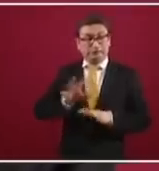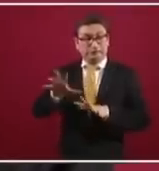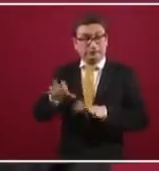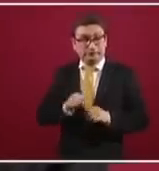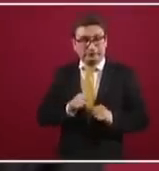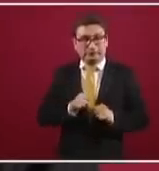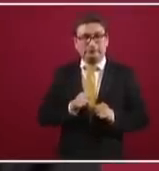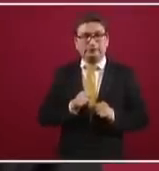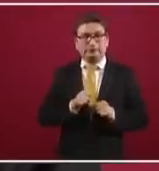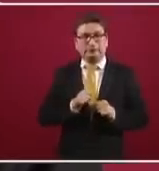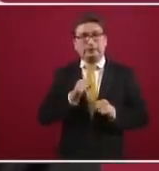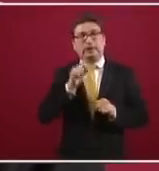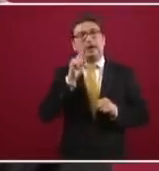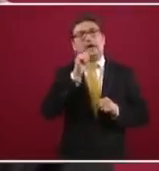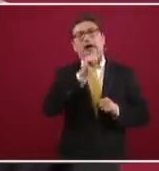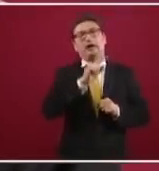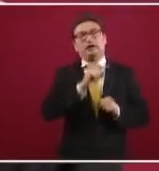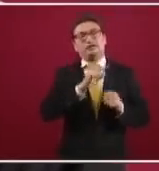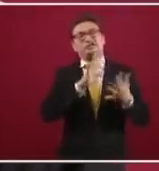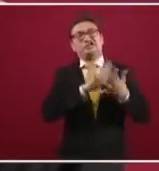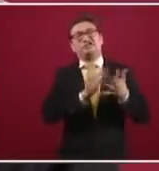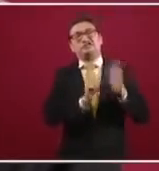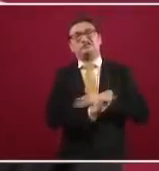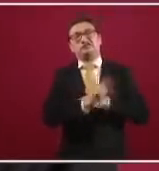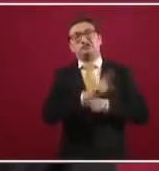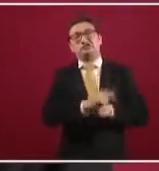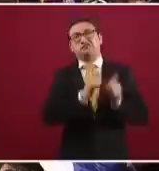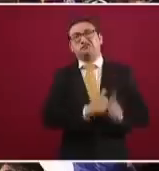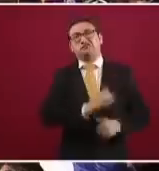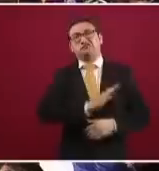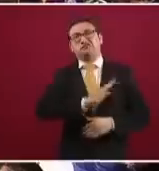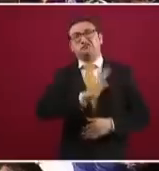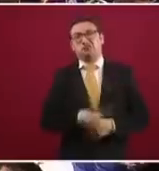detuvieron, pues allá murió en la cárcel, Ricardo.